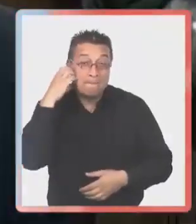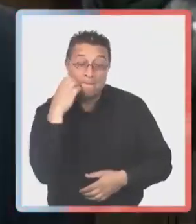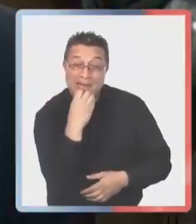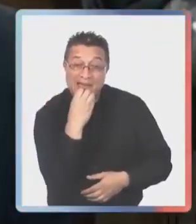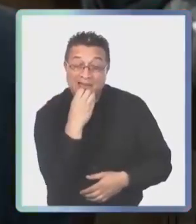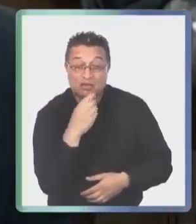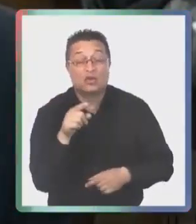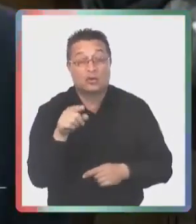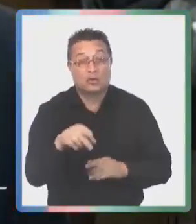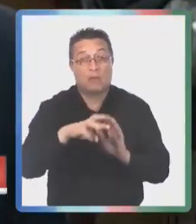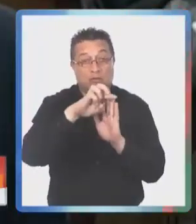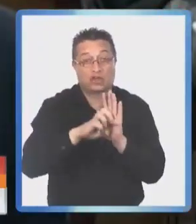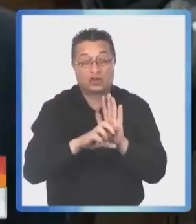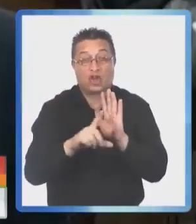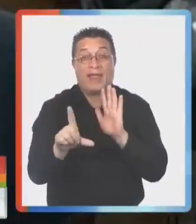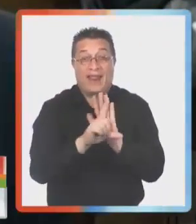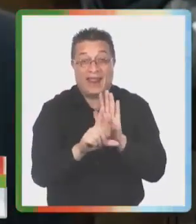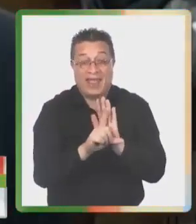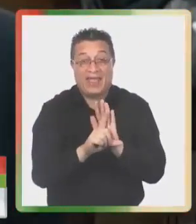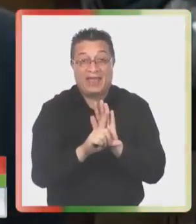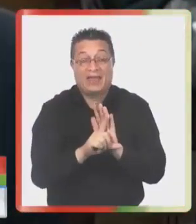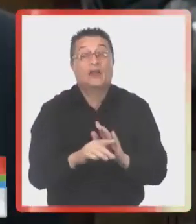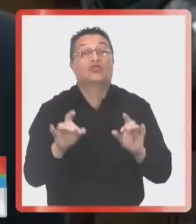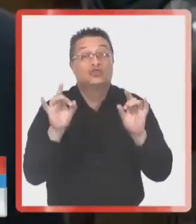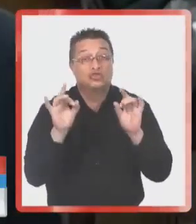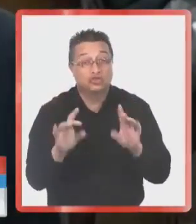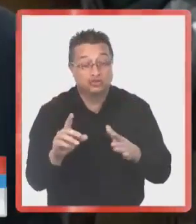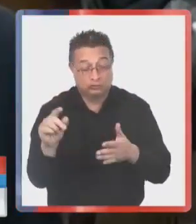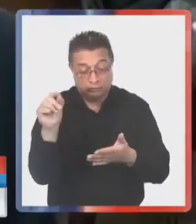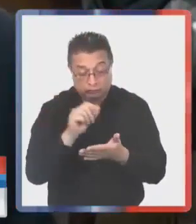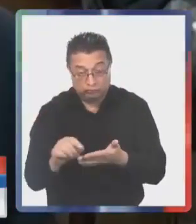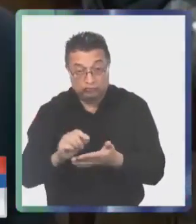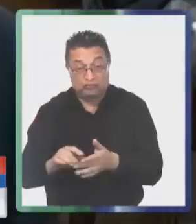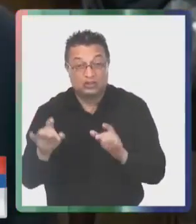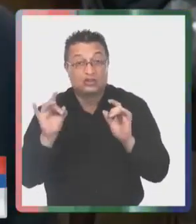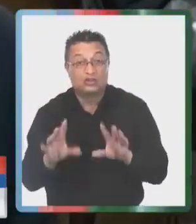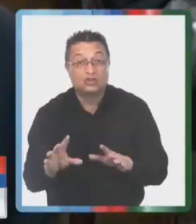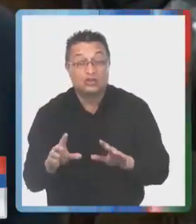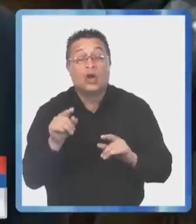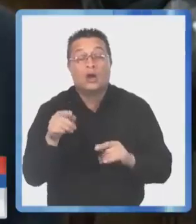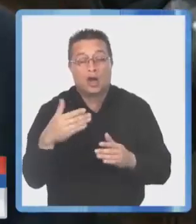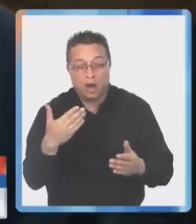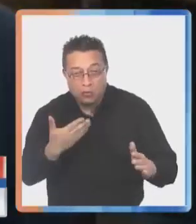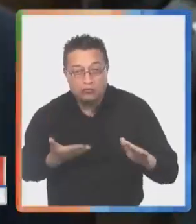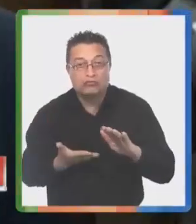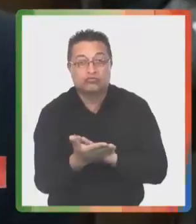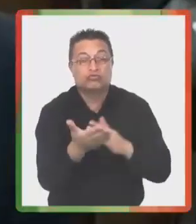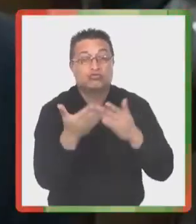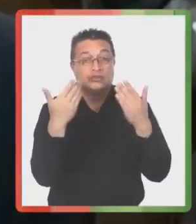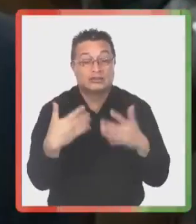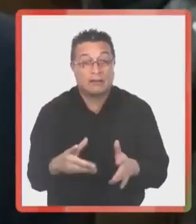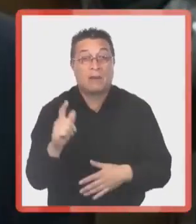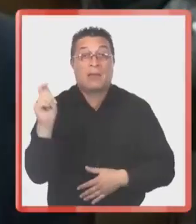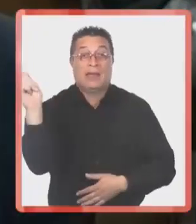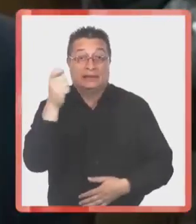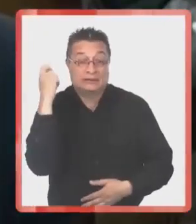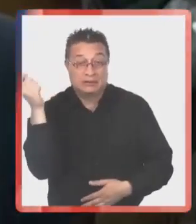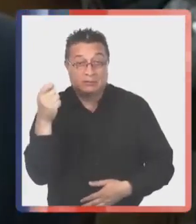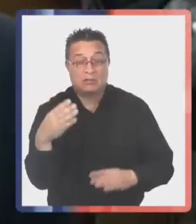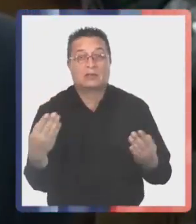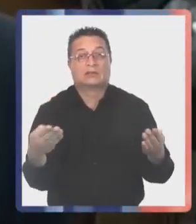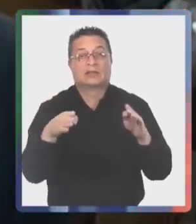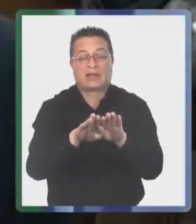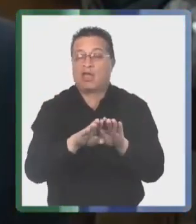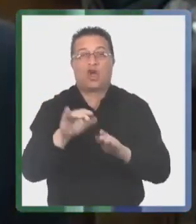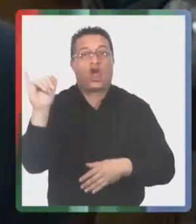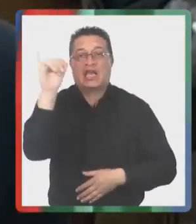mayo sale el proyecto de ley, tal como está escrito, tal como está presentado, en septiembre